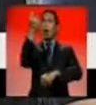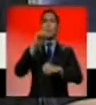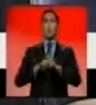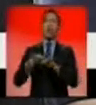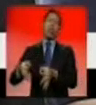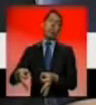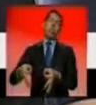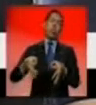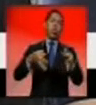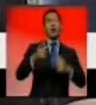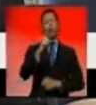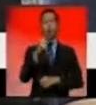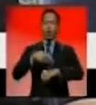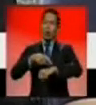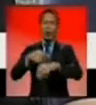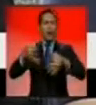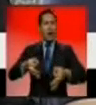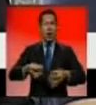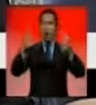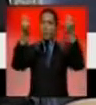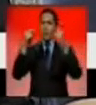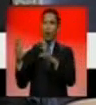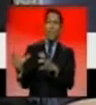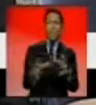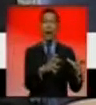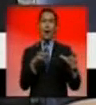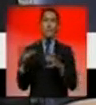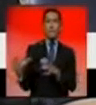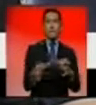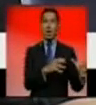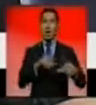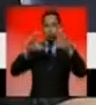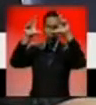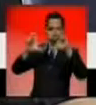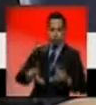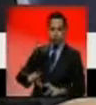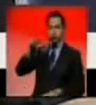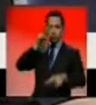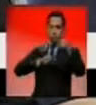importación o exportación de carga, como definitivamente en cualquier riesgo